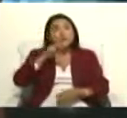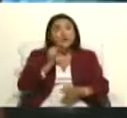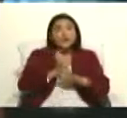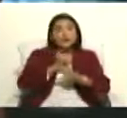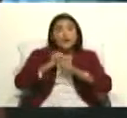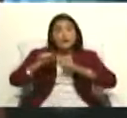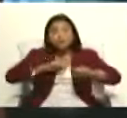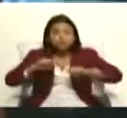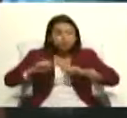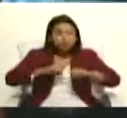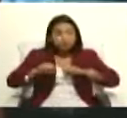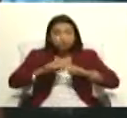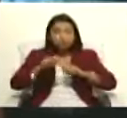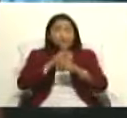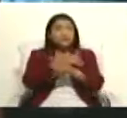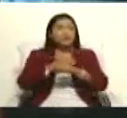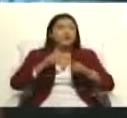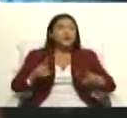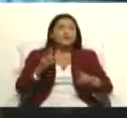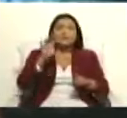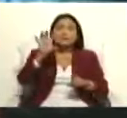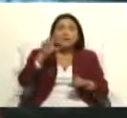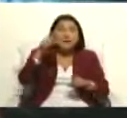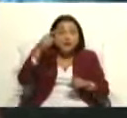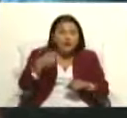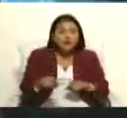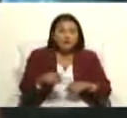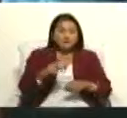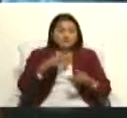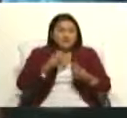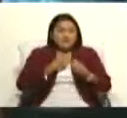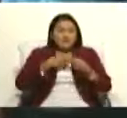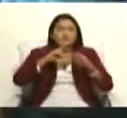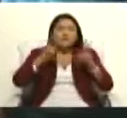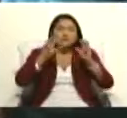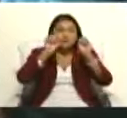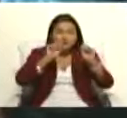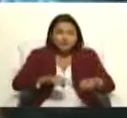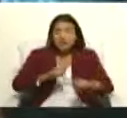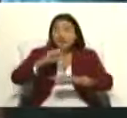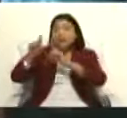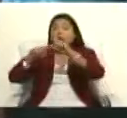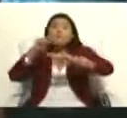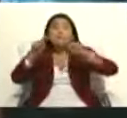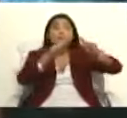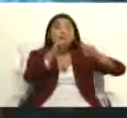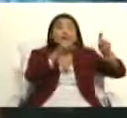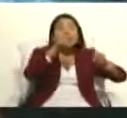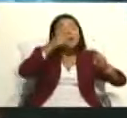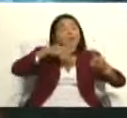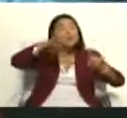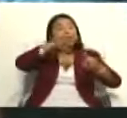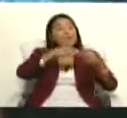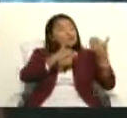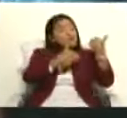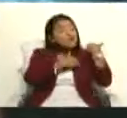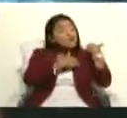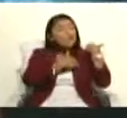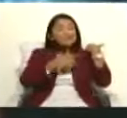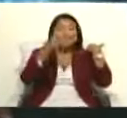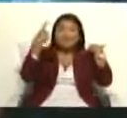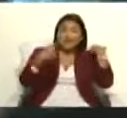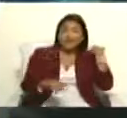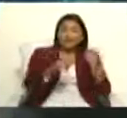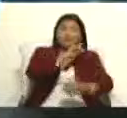país democrático ha lo que corresponde un un país que quiere vivir en paz se le consulta a quien tiene el poder y el que tiene el poder es el